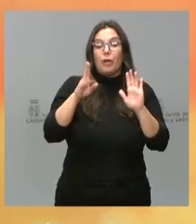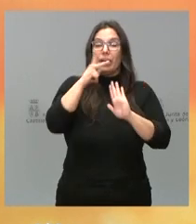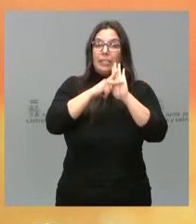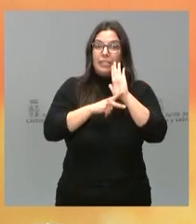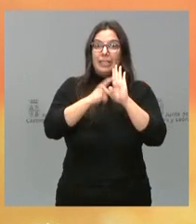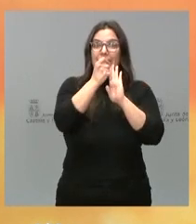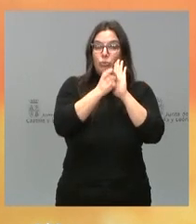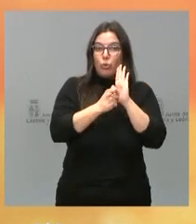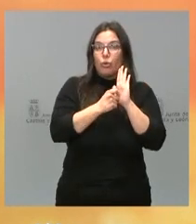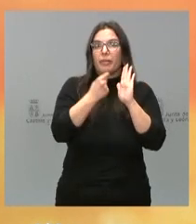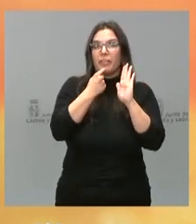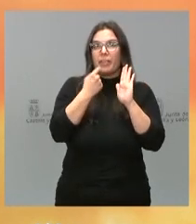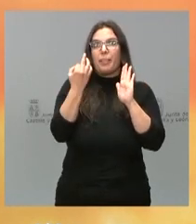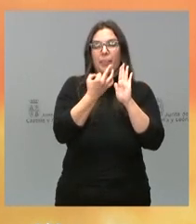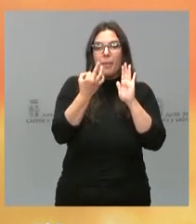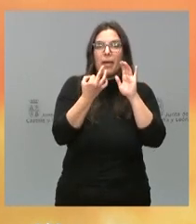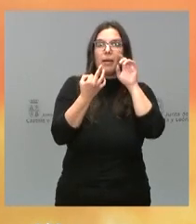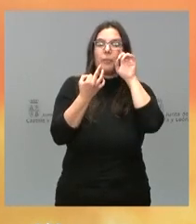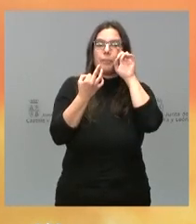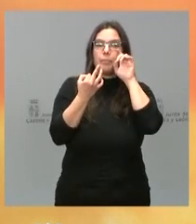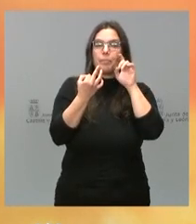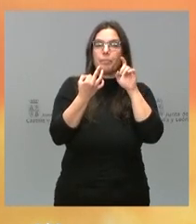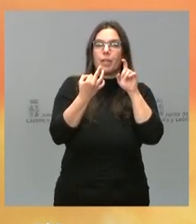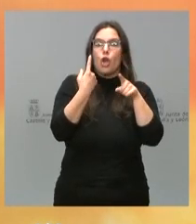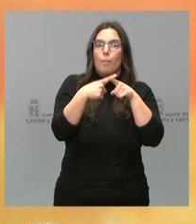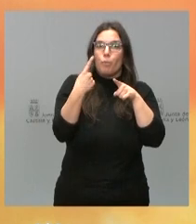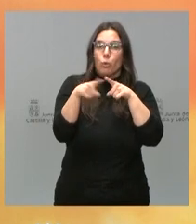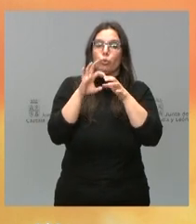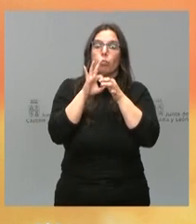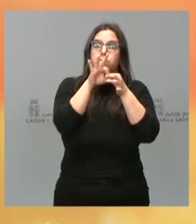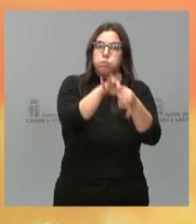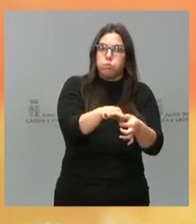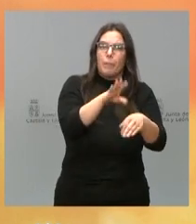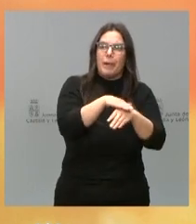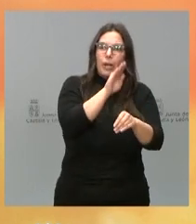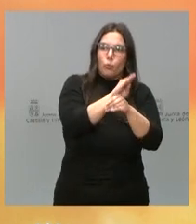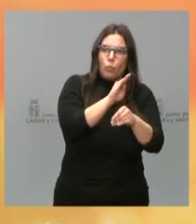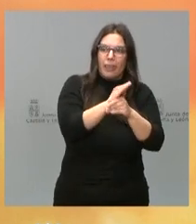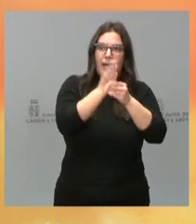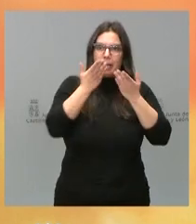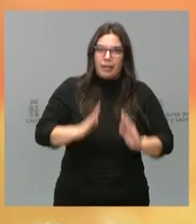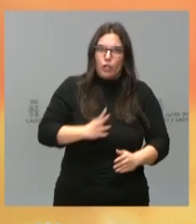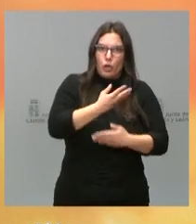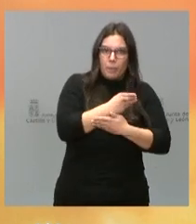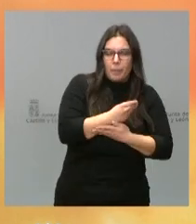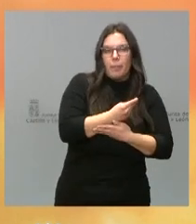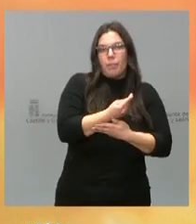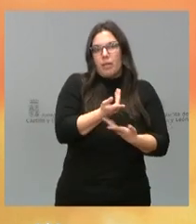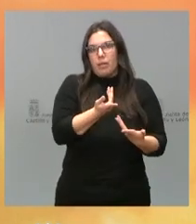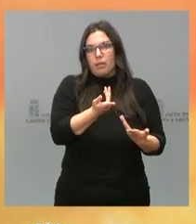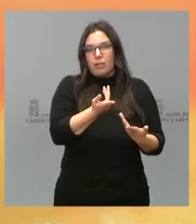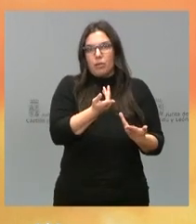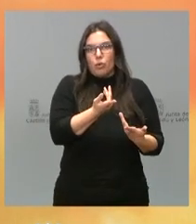que tienen que ser aquellos productos que están vinculados al cuidado a la manutención